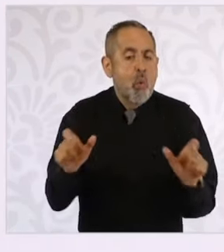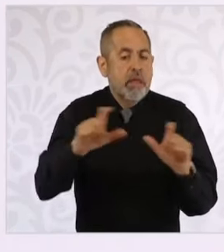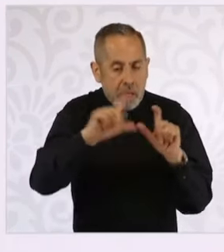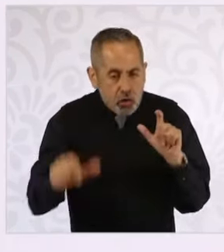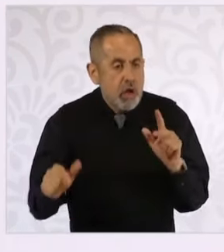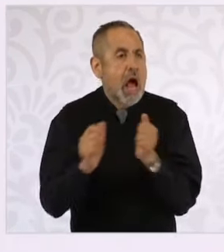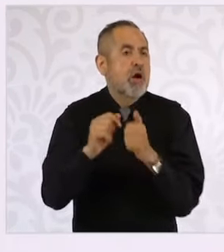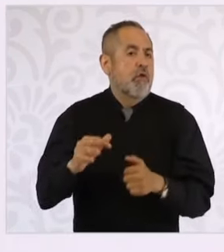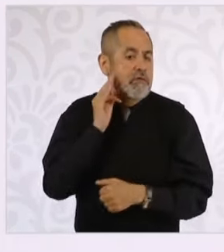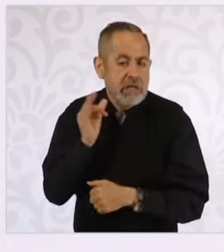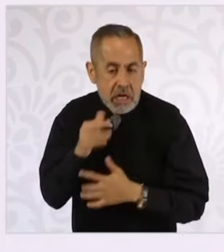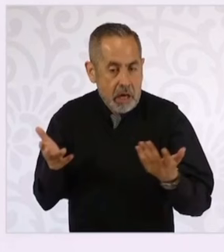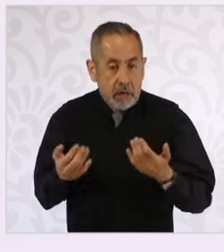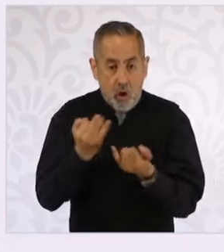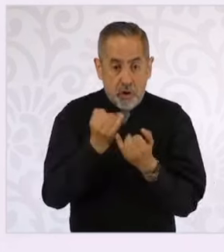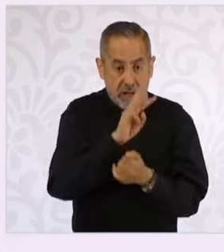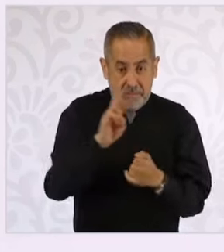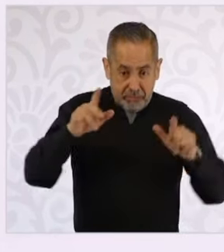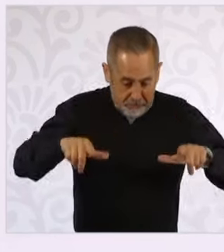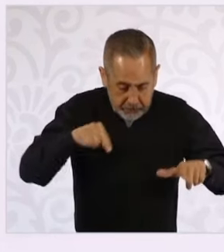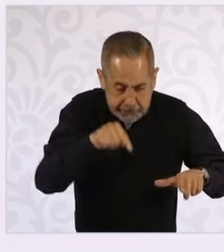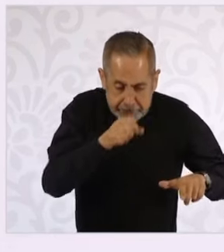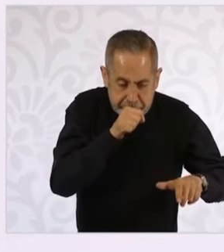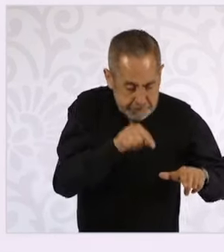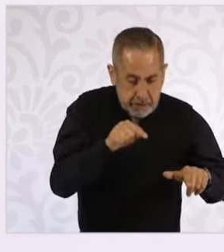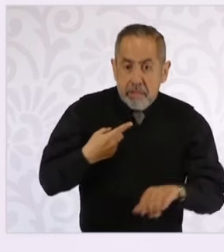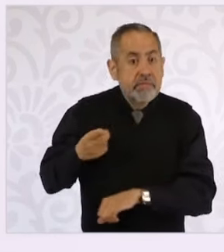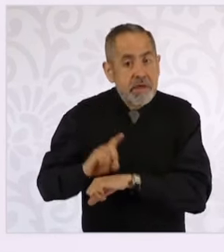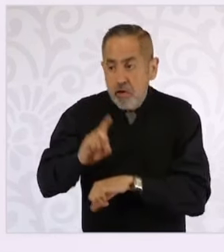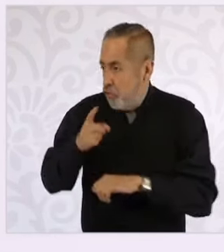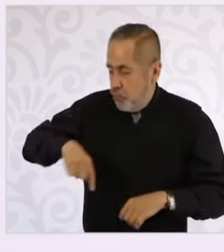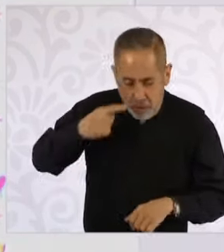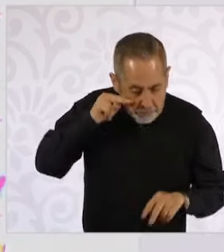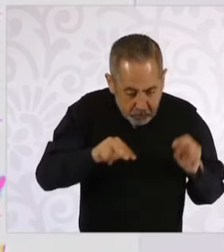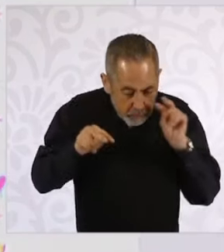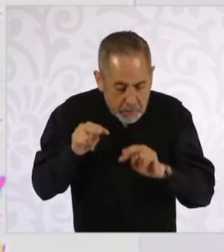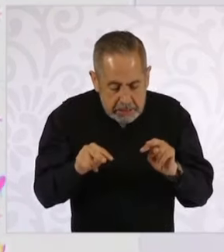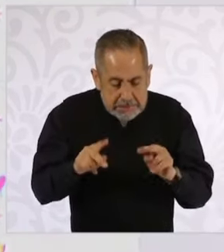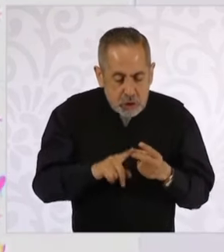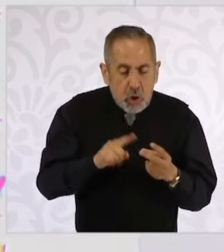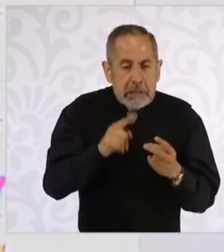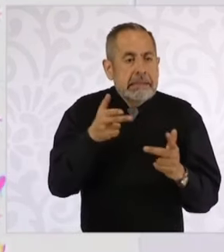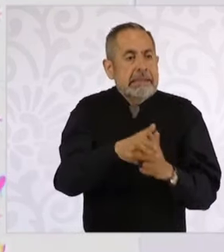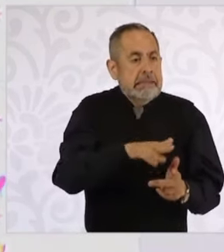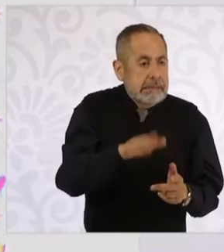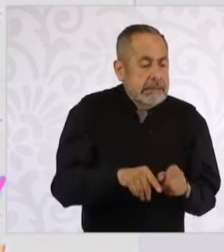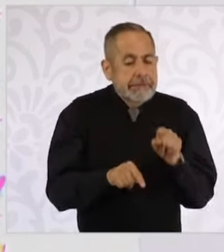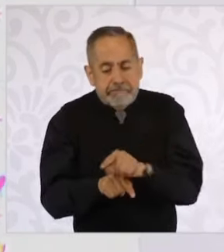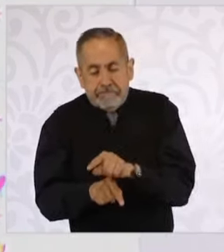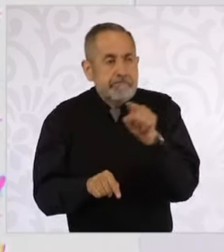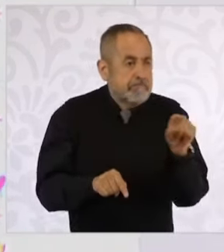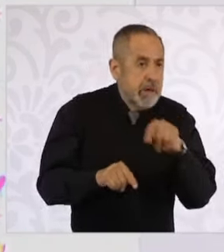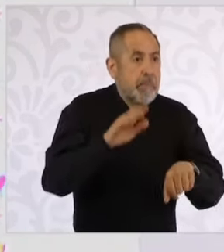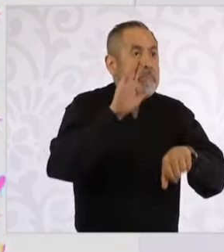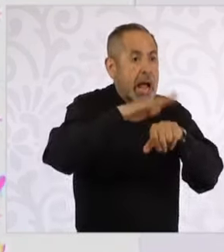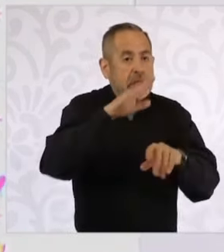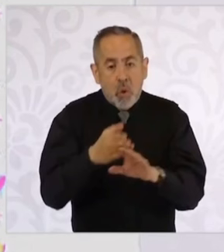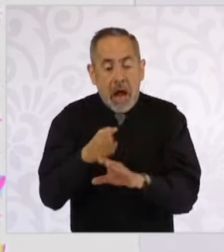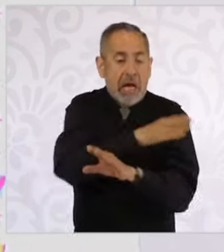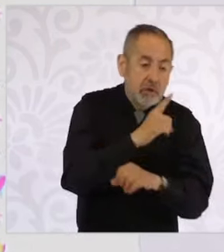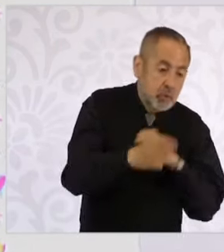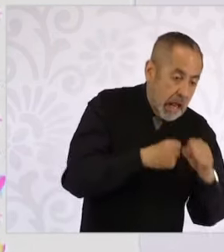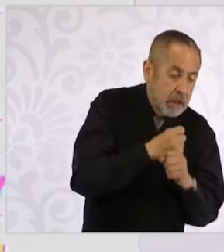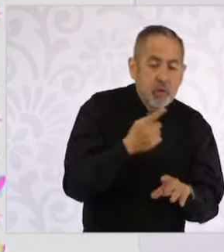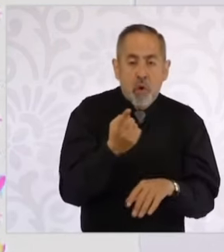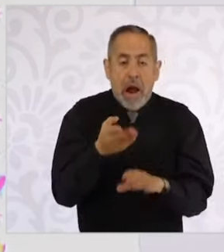eh la plataforma hoy nos dice claramente la vemos todos los días dónde fueron los delitos si hay más delitos que el año pasado que la